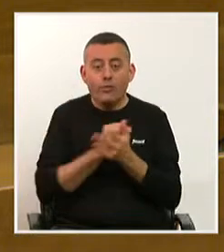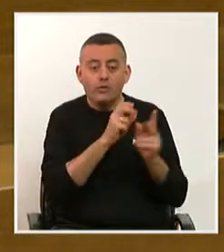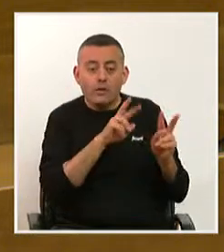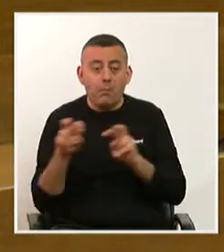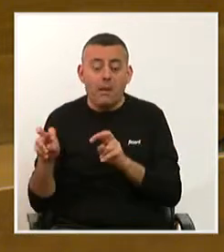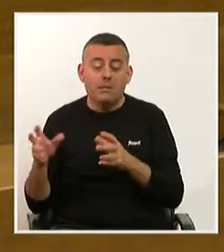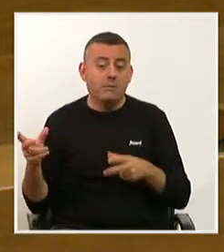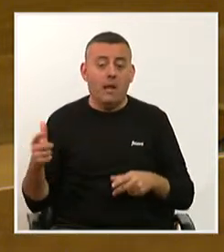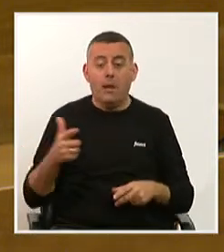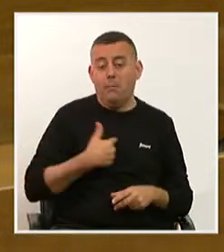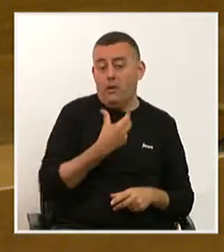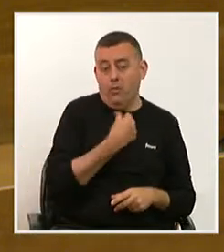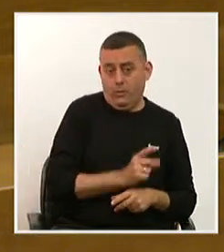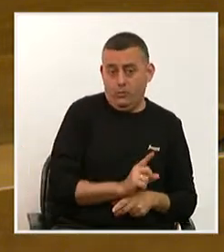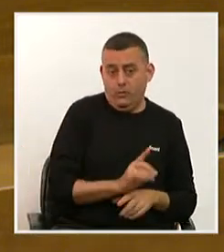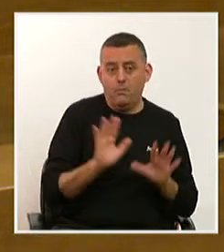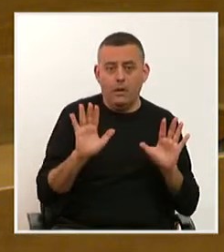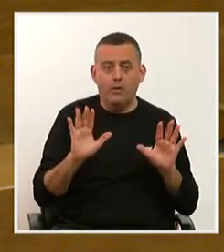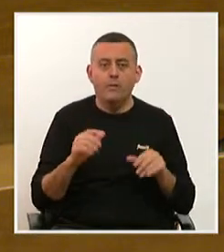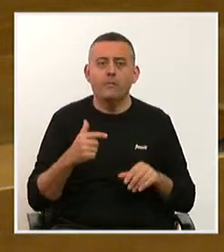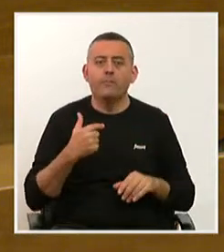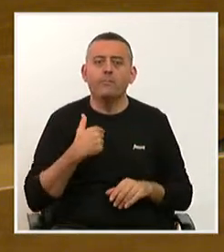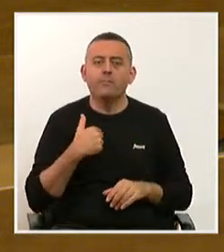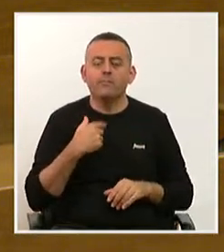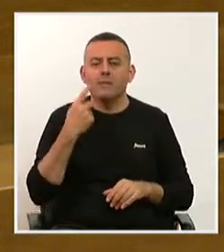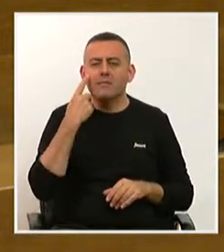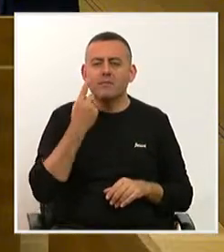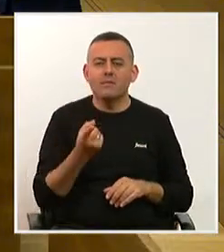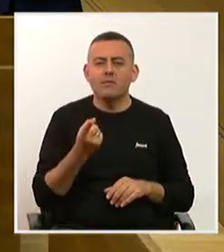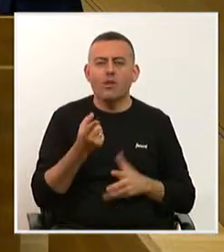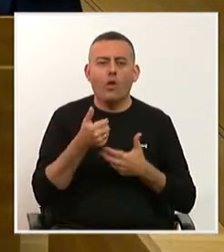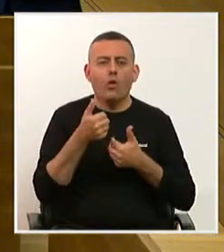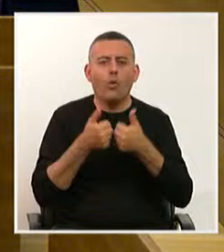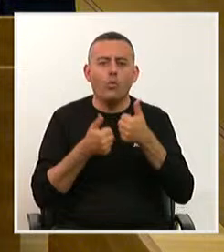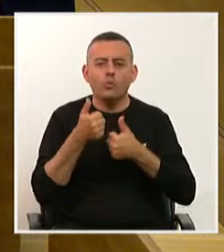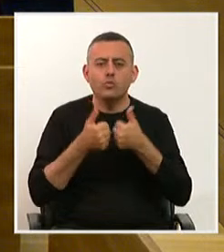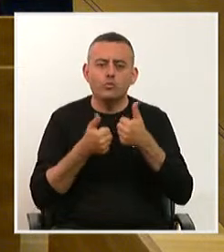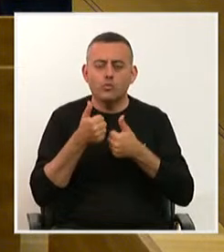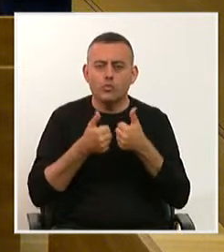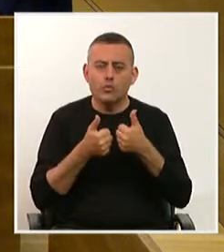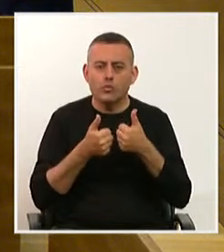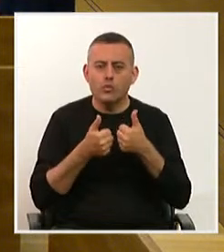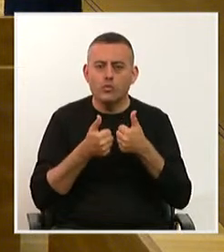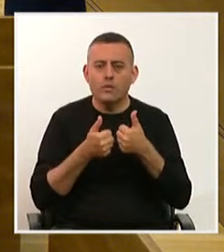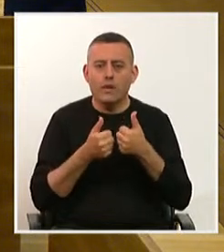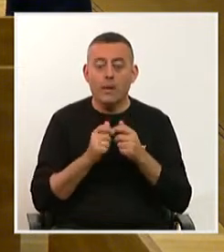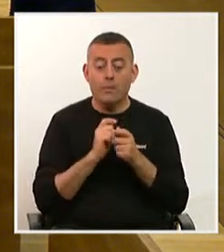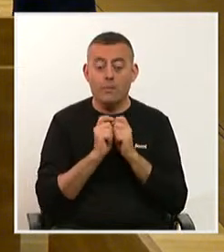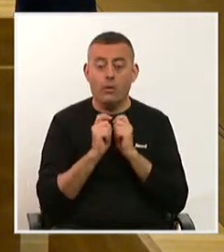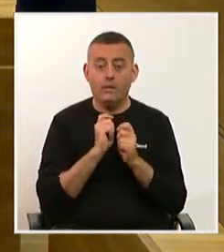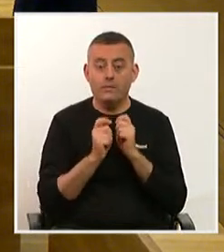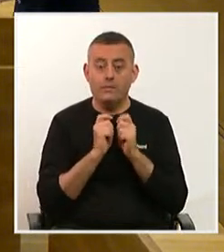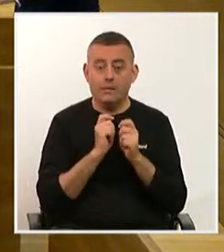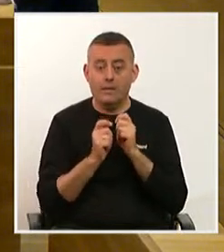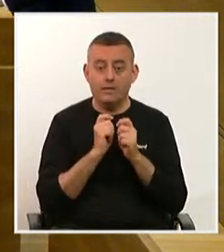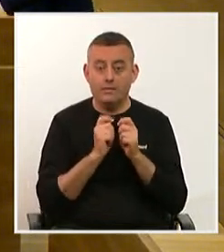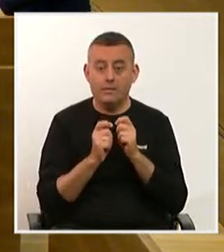tambén un concurs señor barina un concurs que periodist que va ser